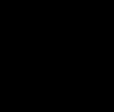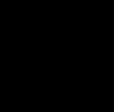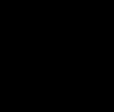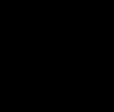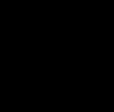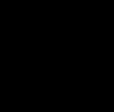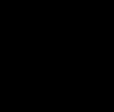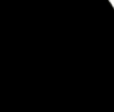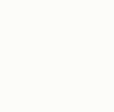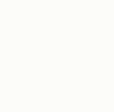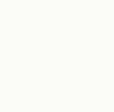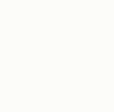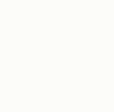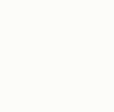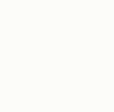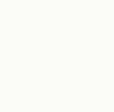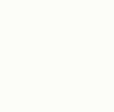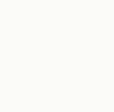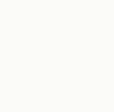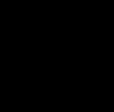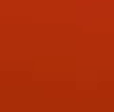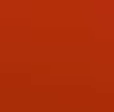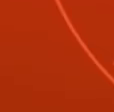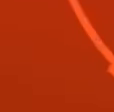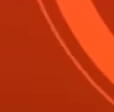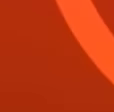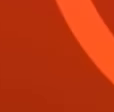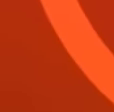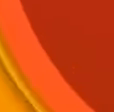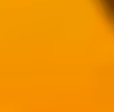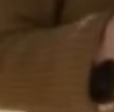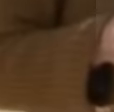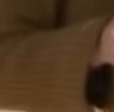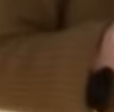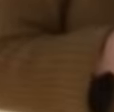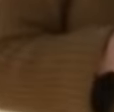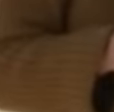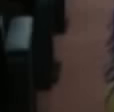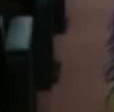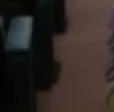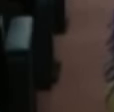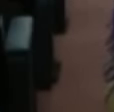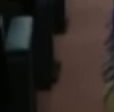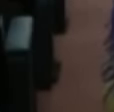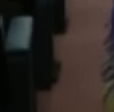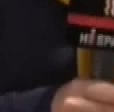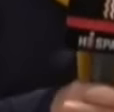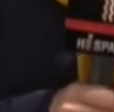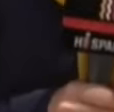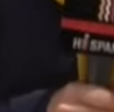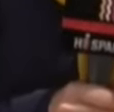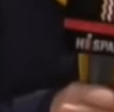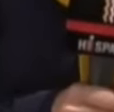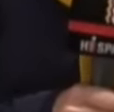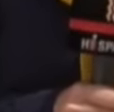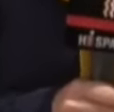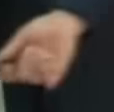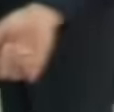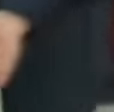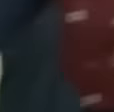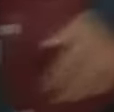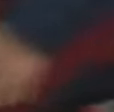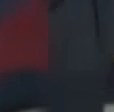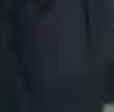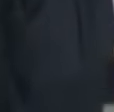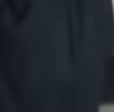ecuador-tv somos todos la periodista española isabel pérez realiza un análisis de la situación